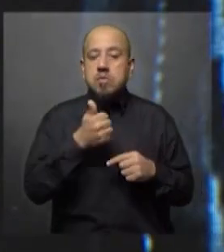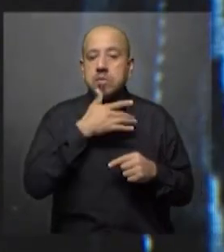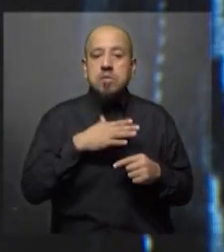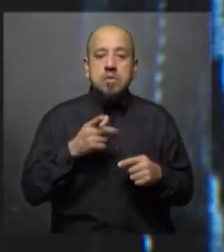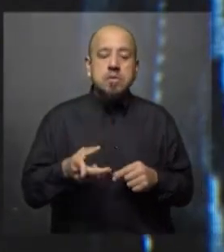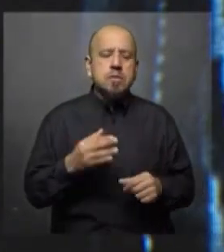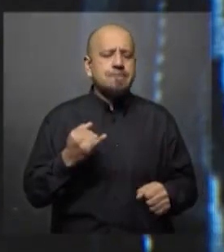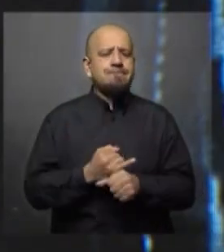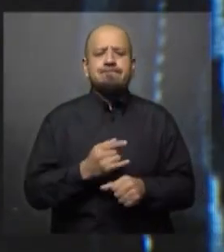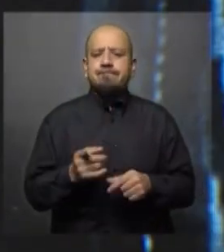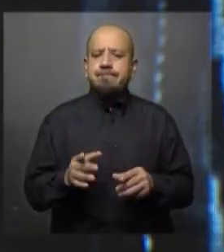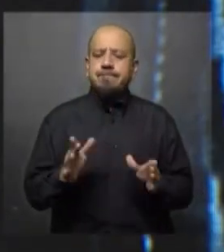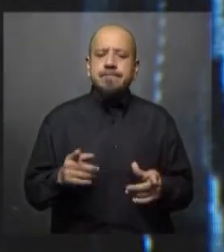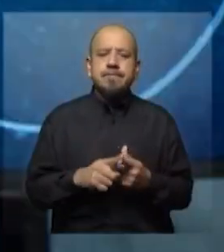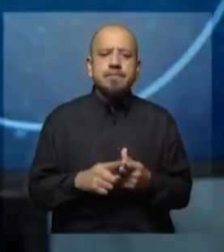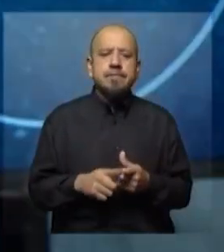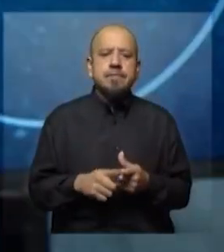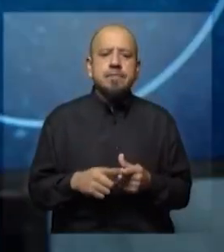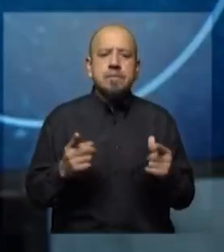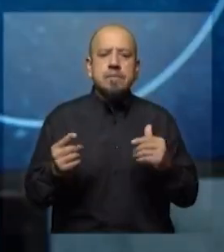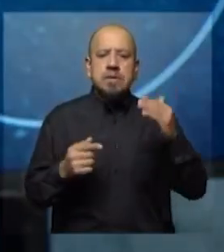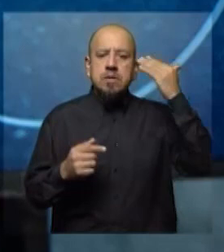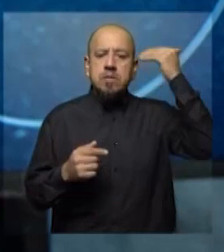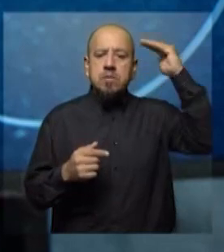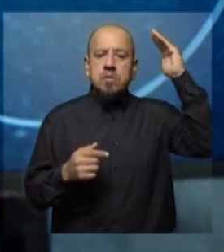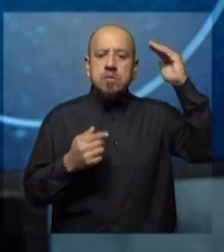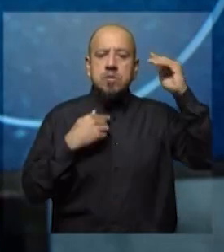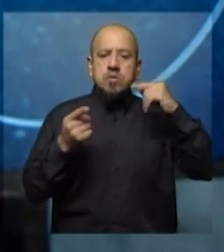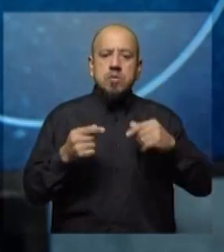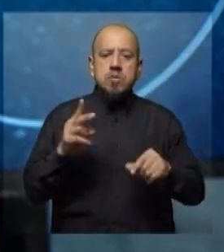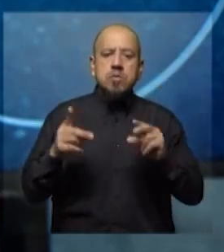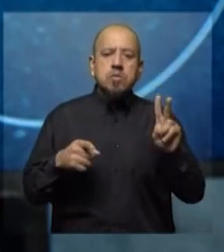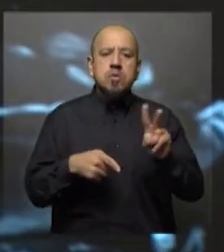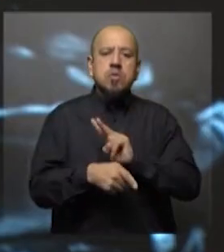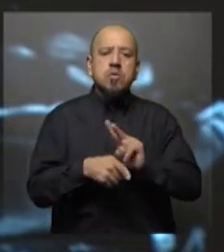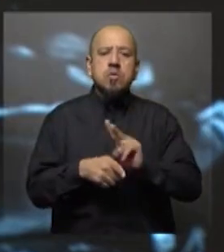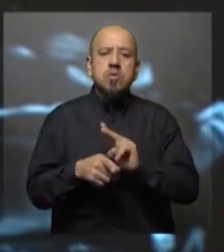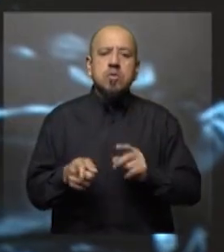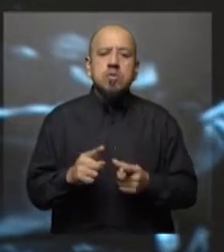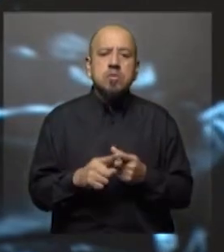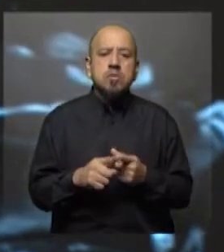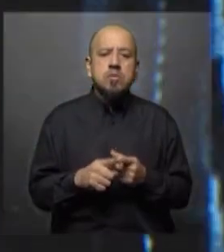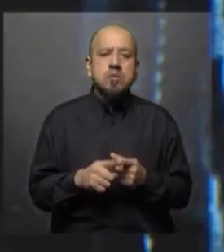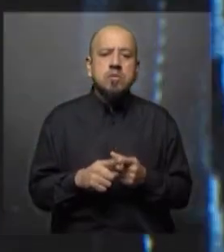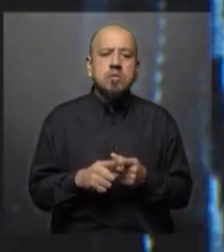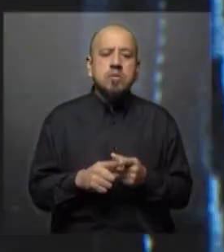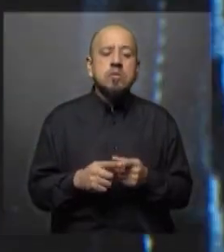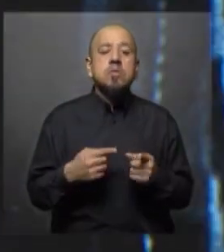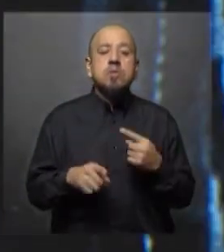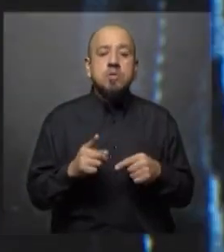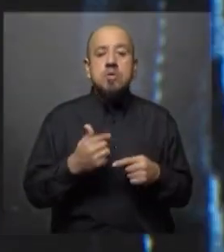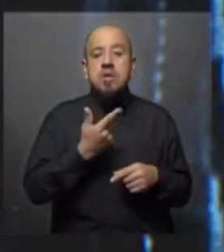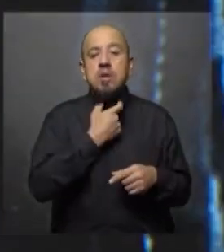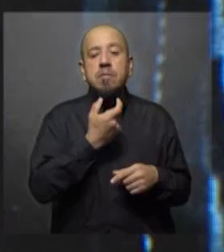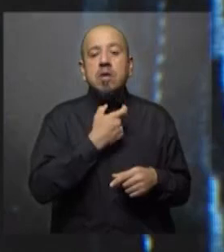siempre termina mal como si los adultos tuviéramos una especie de obsesión con el control Sí y la